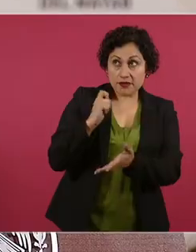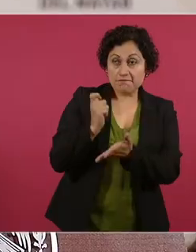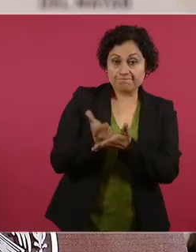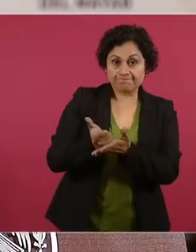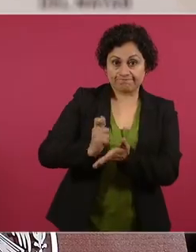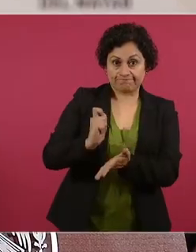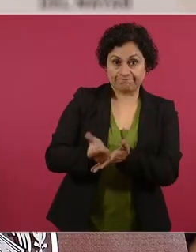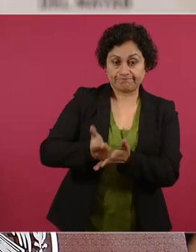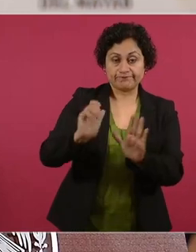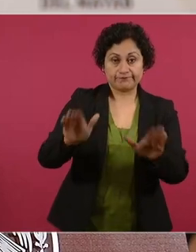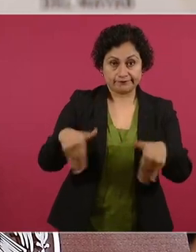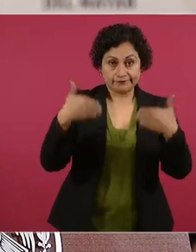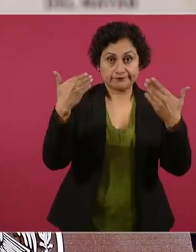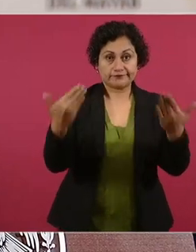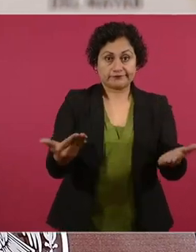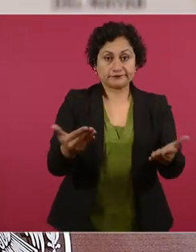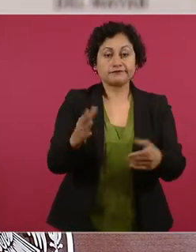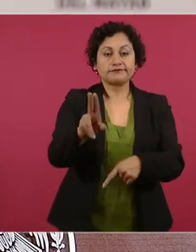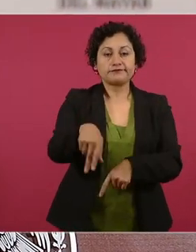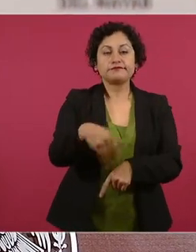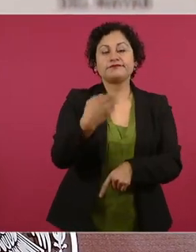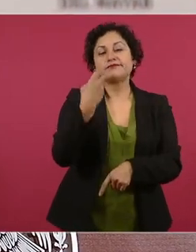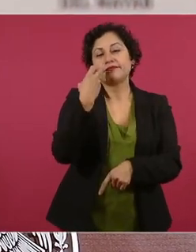el último reporte